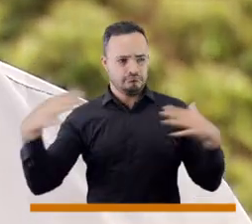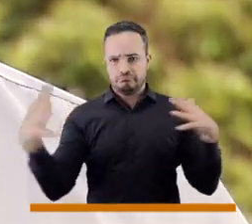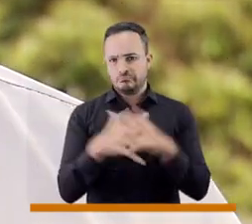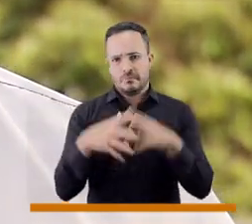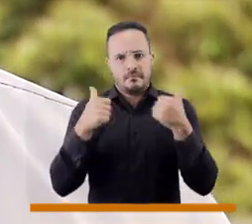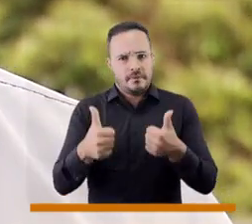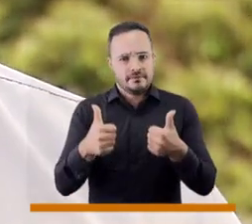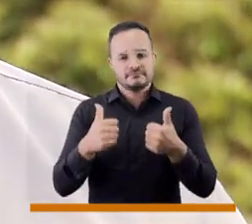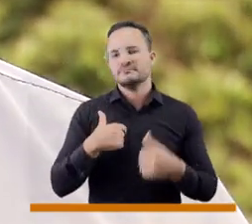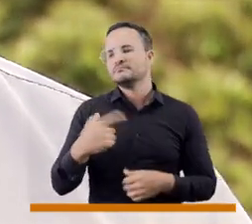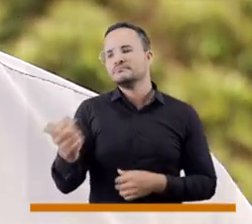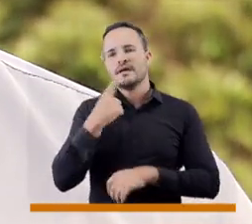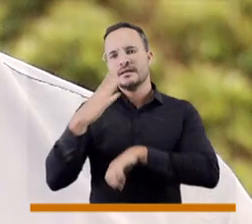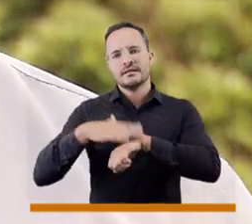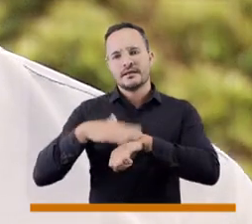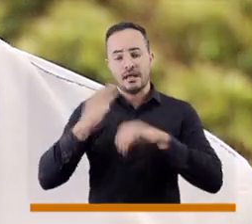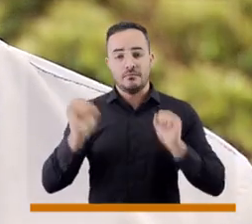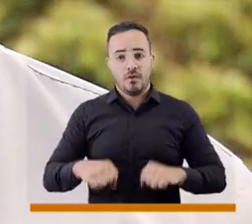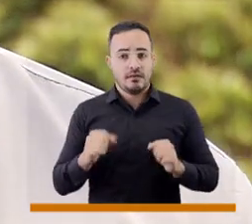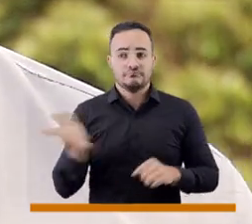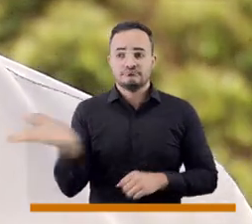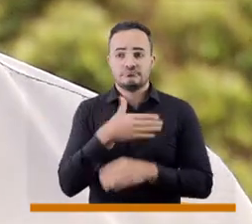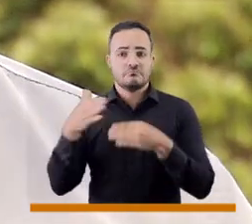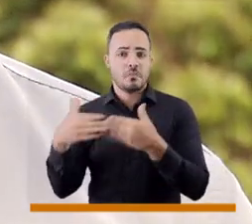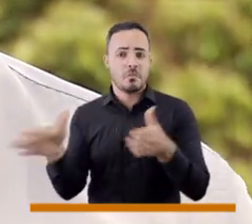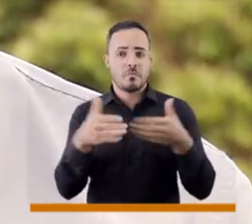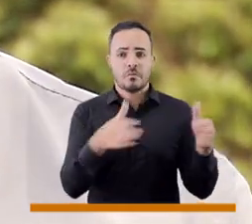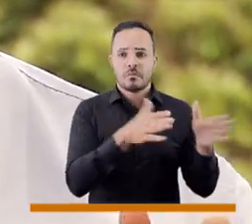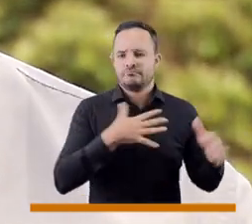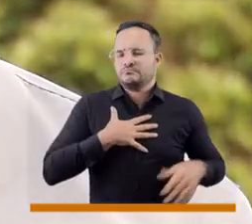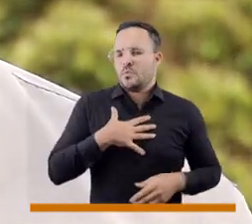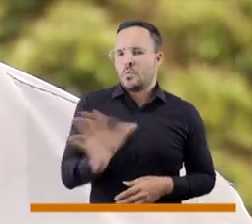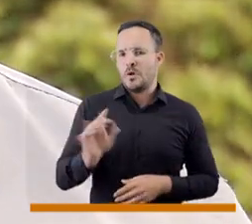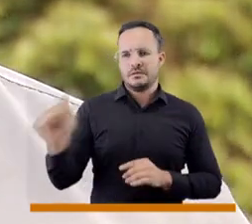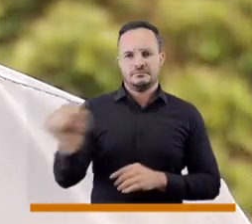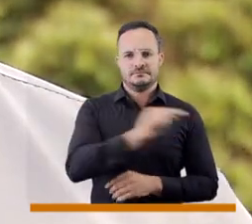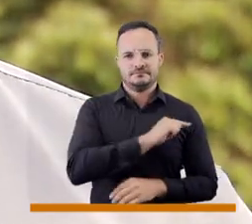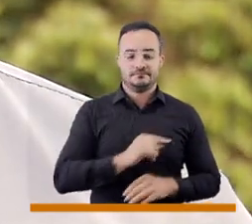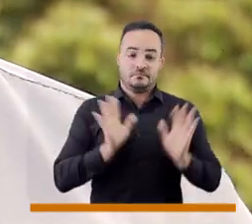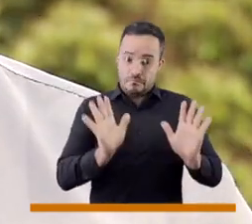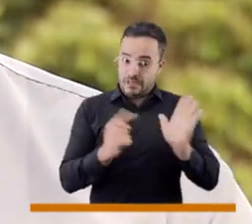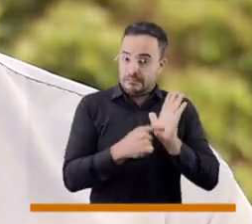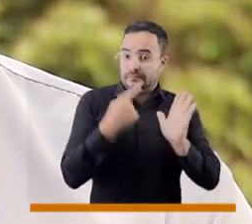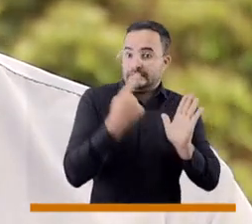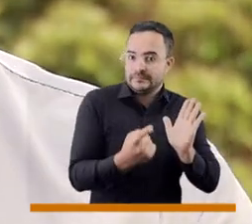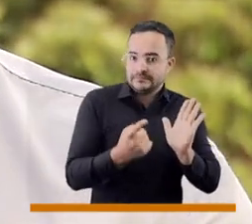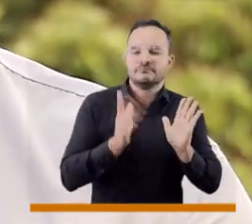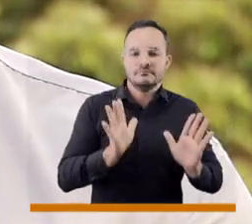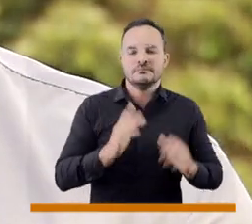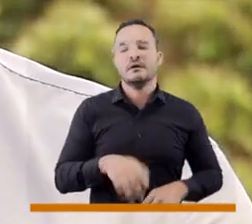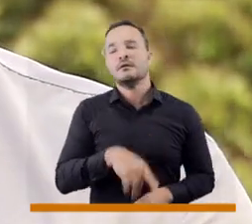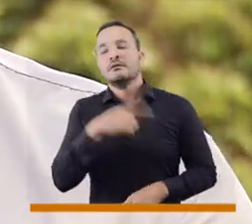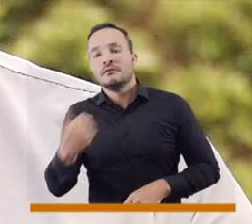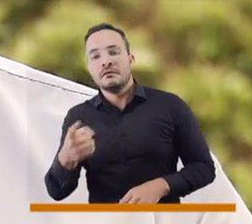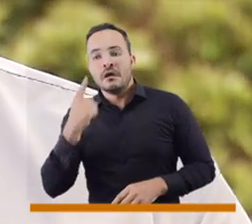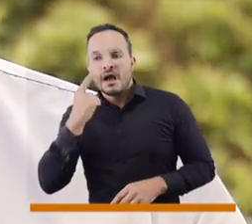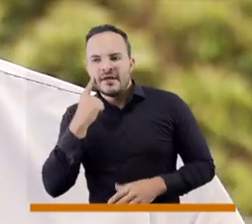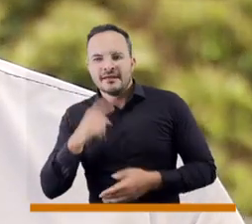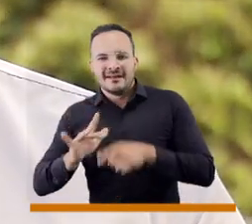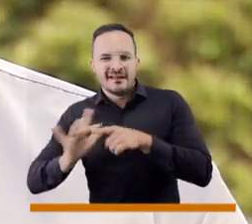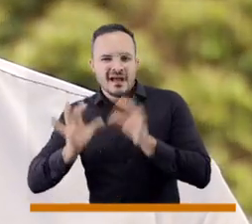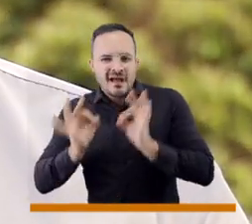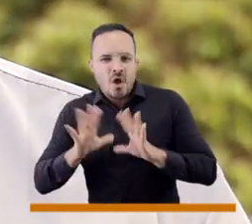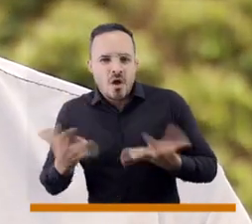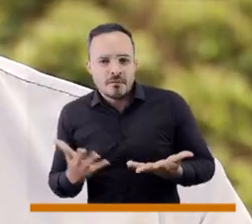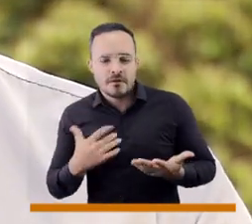amigable con las iglesias porque dice que se pueden abrir en cualquier parte. Pero cuando uno va a la práctica, se